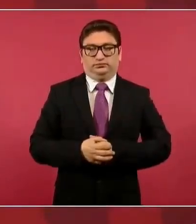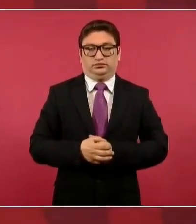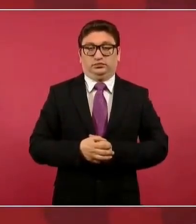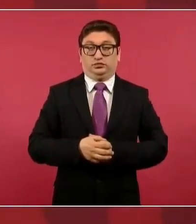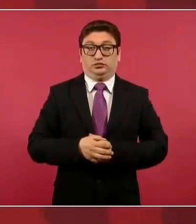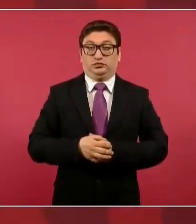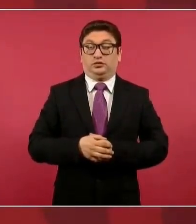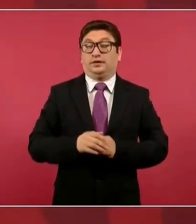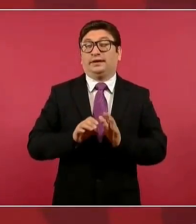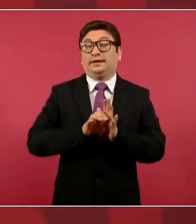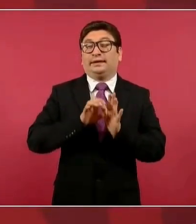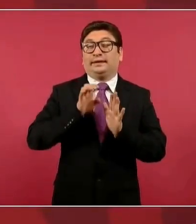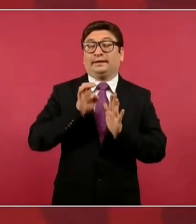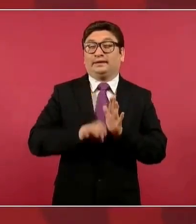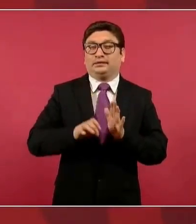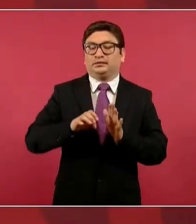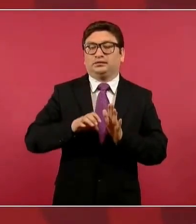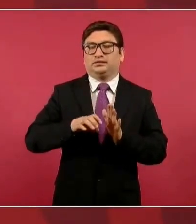hubiésemos